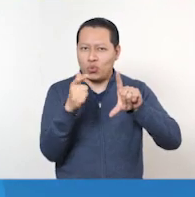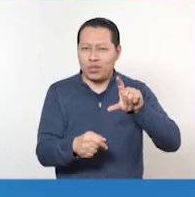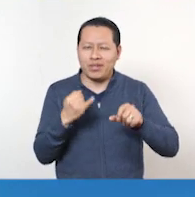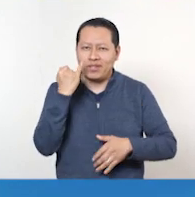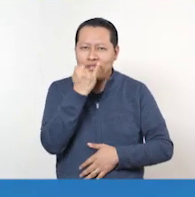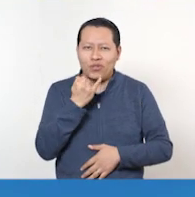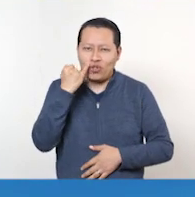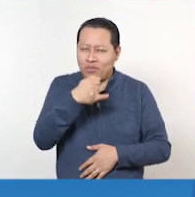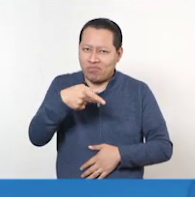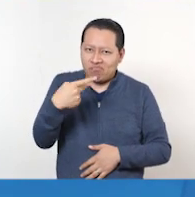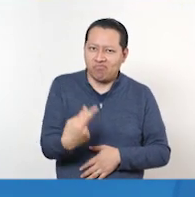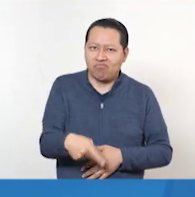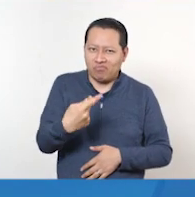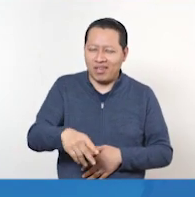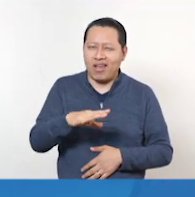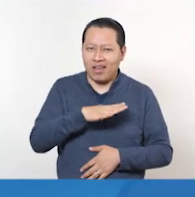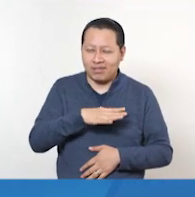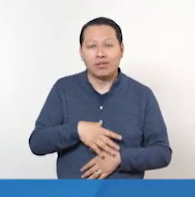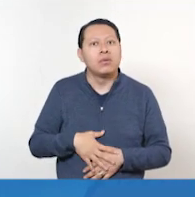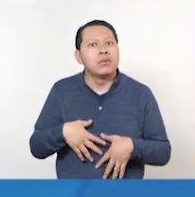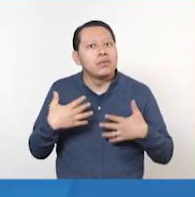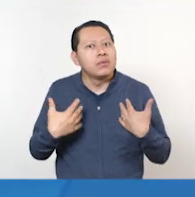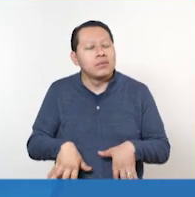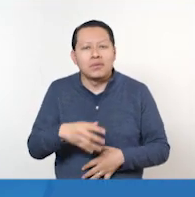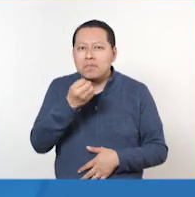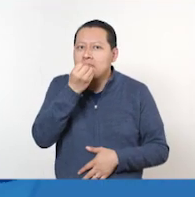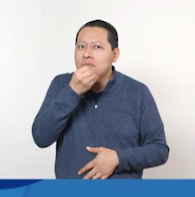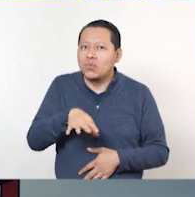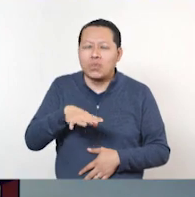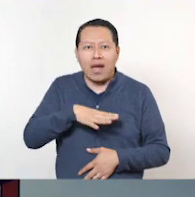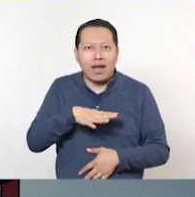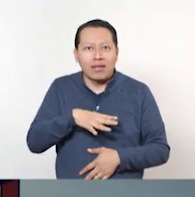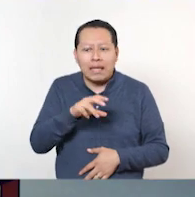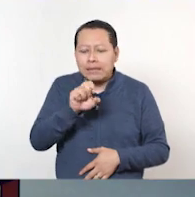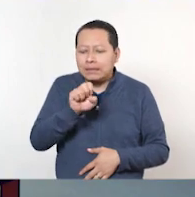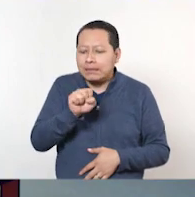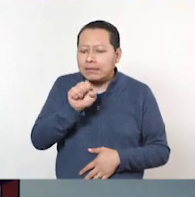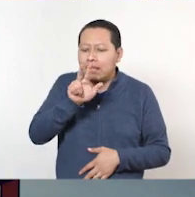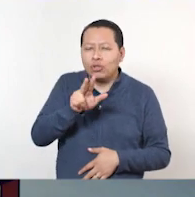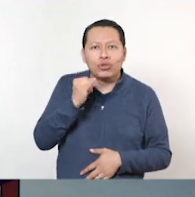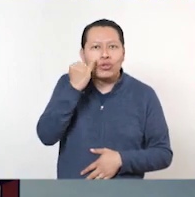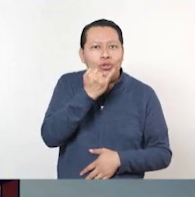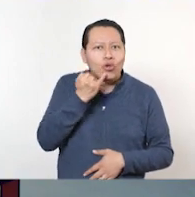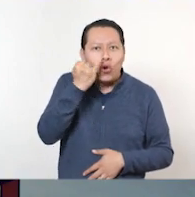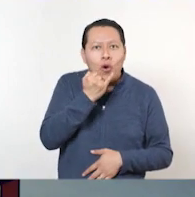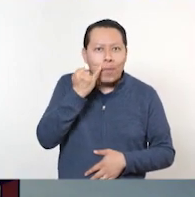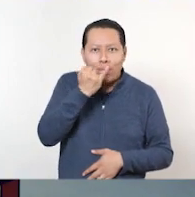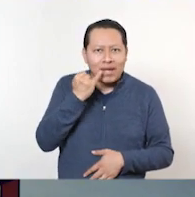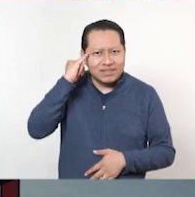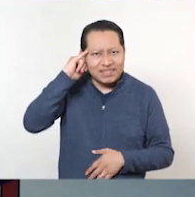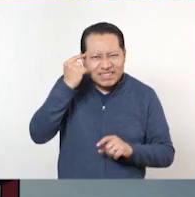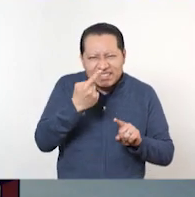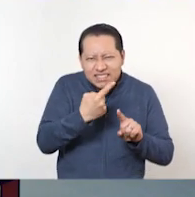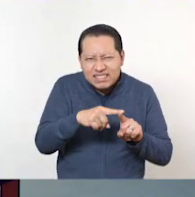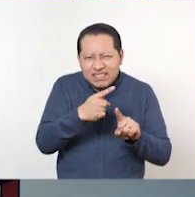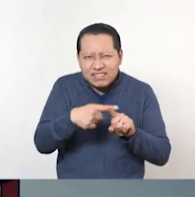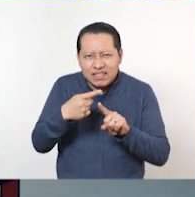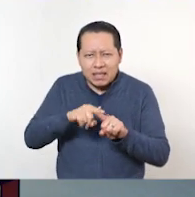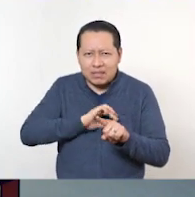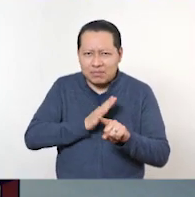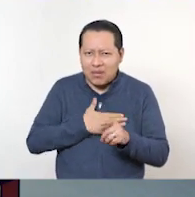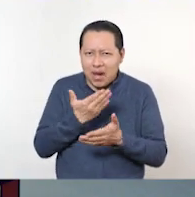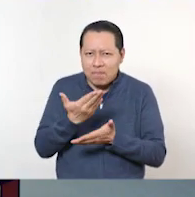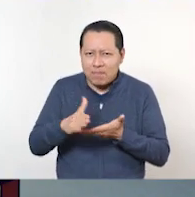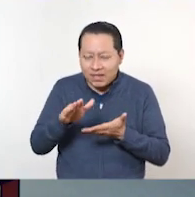patrimonio lingüístico del país. ¡Qué maravilla! ¡Qué increíble que se hablen 68 lenguas diferentes al español!